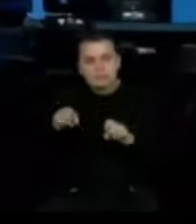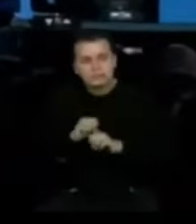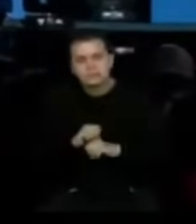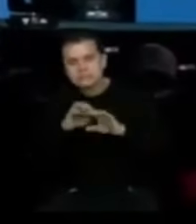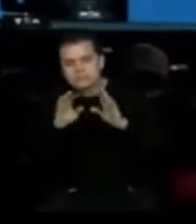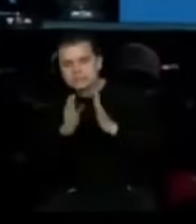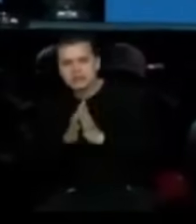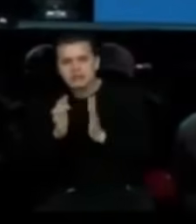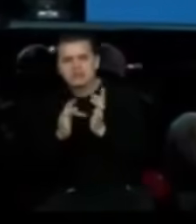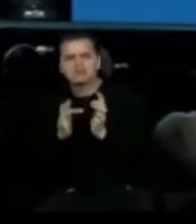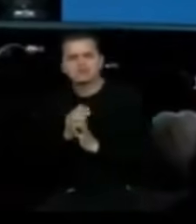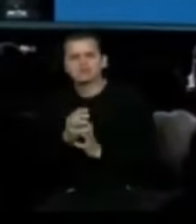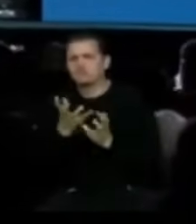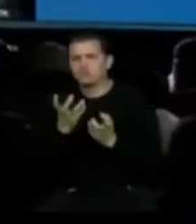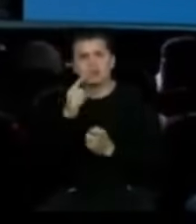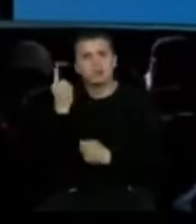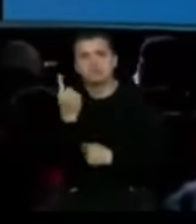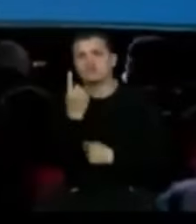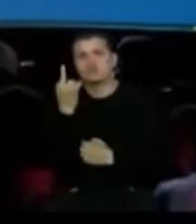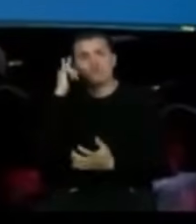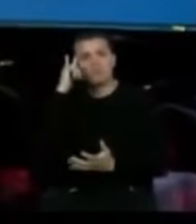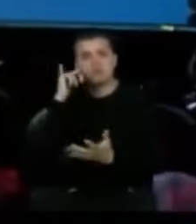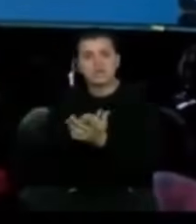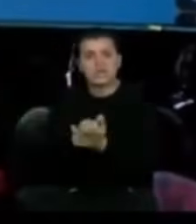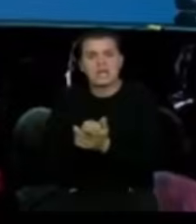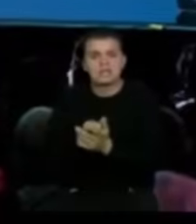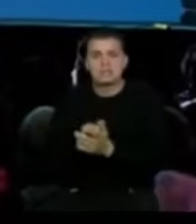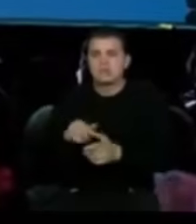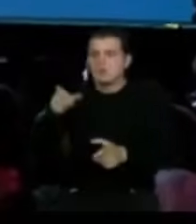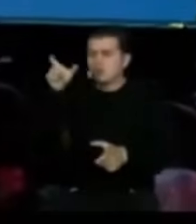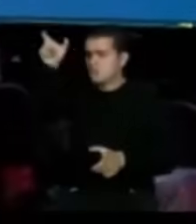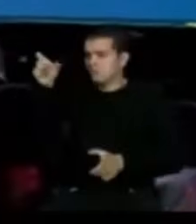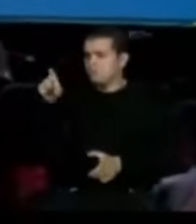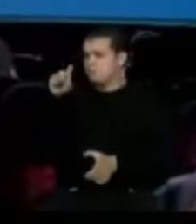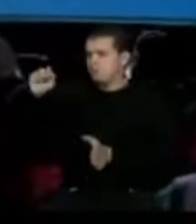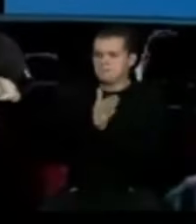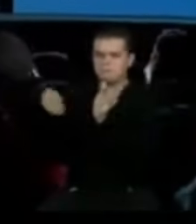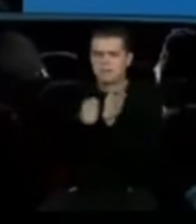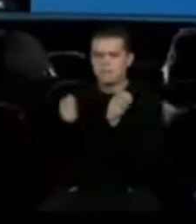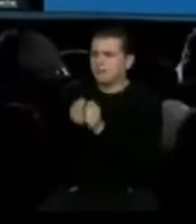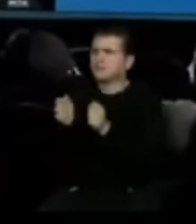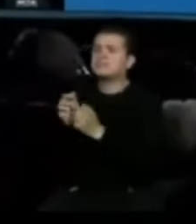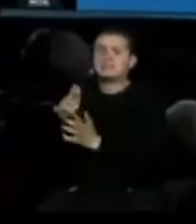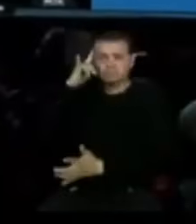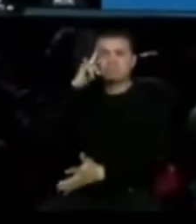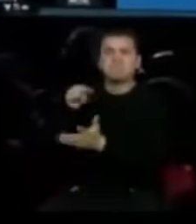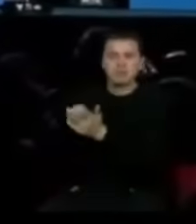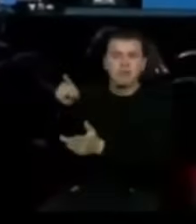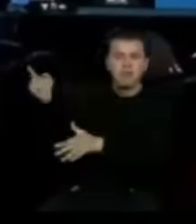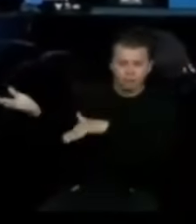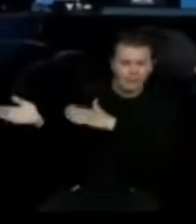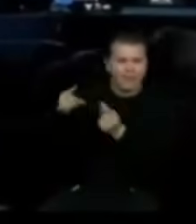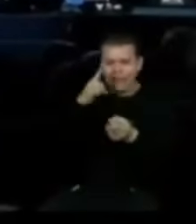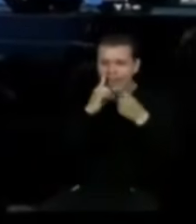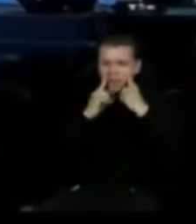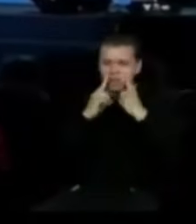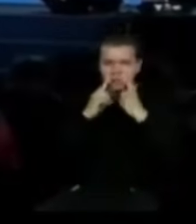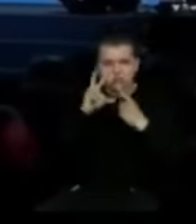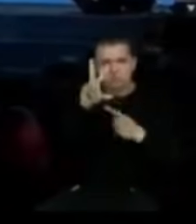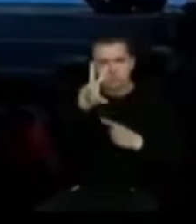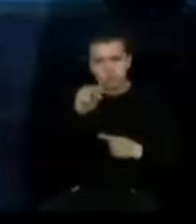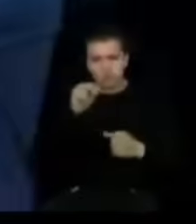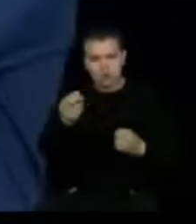mañana, Jesús no quiere que solamente tú creas en su crucifixión. Él quiere que tú creas en su